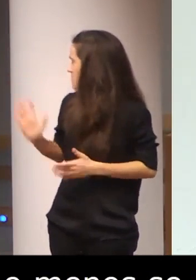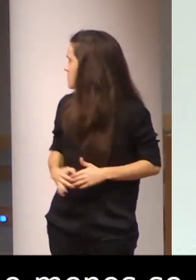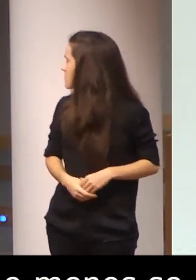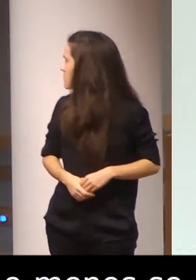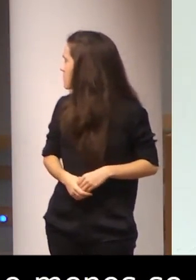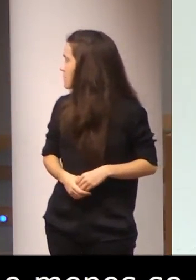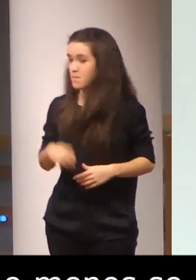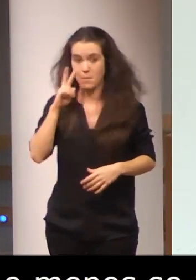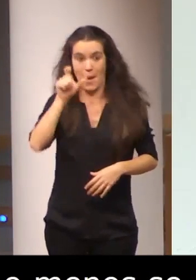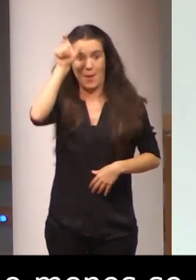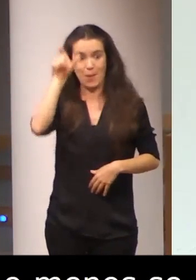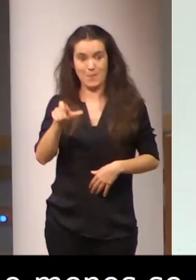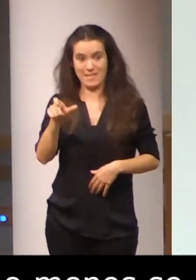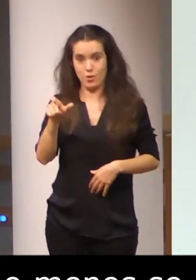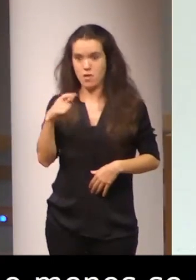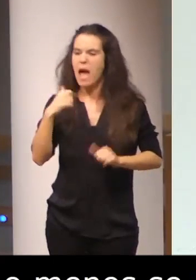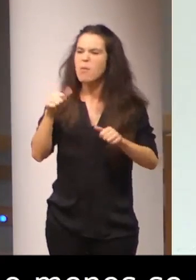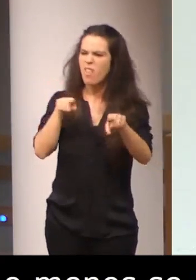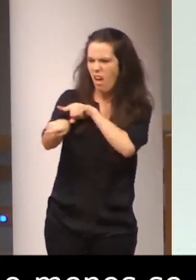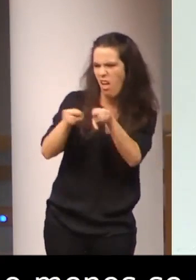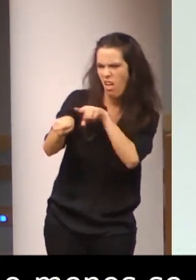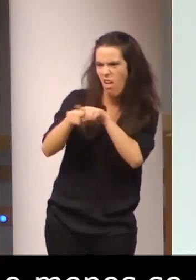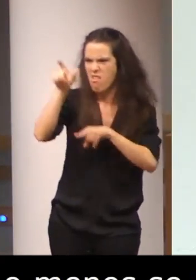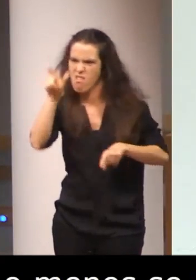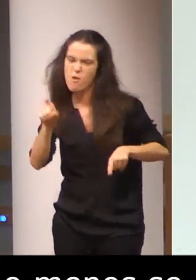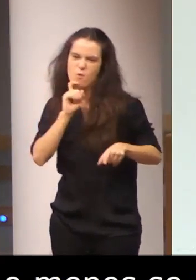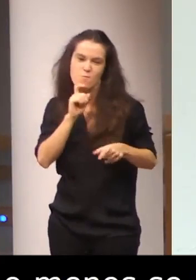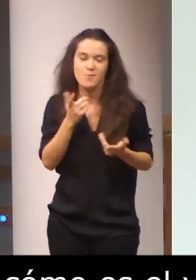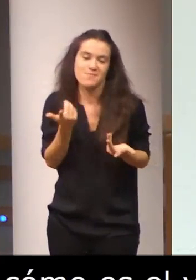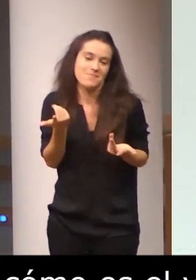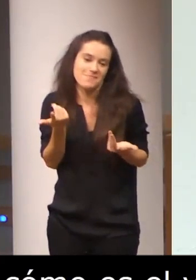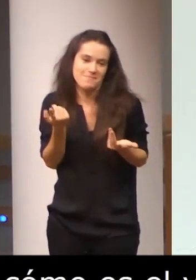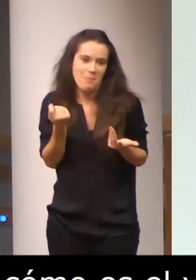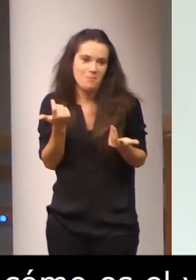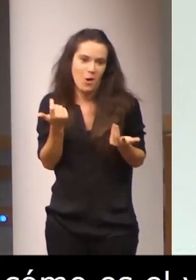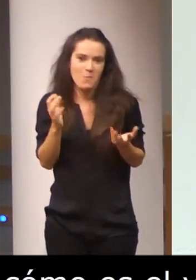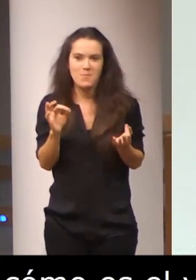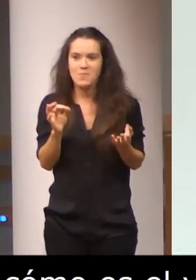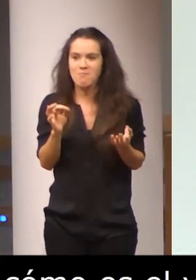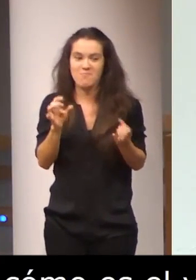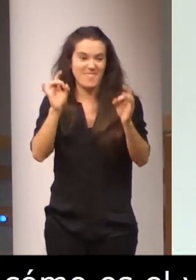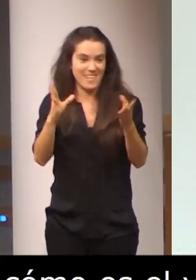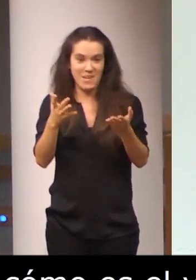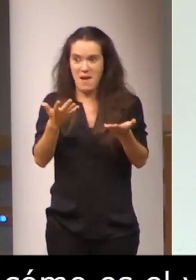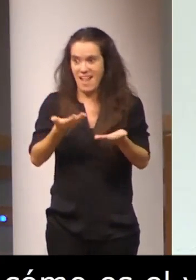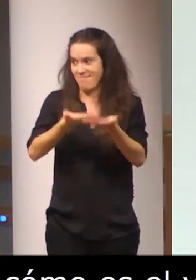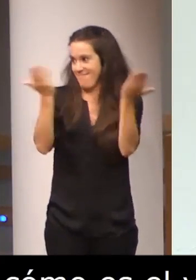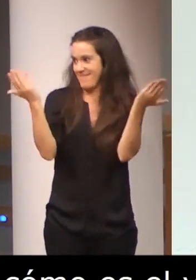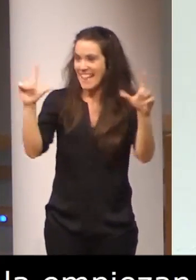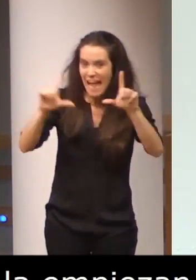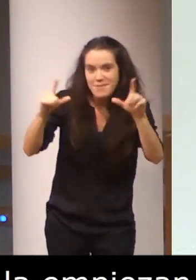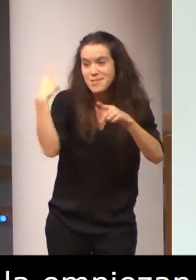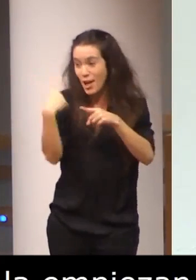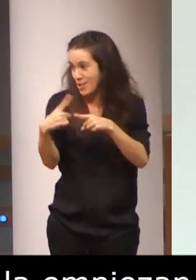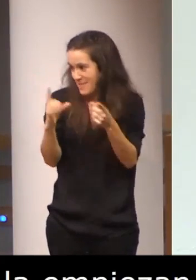Aquí sale esta persona, la empiezan a criticar, bueno, pues como sucede en la